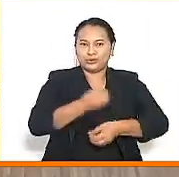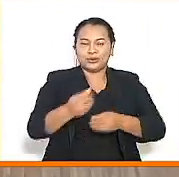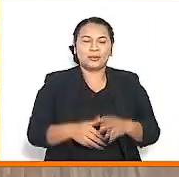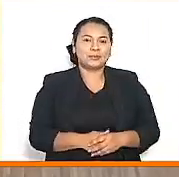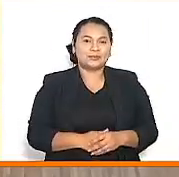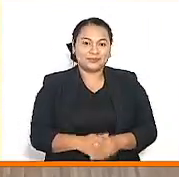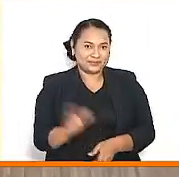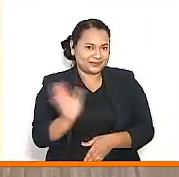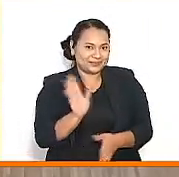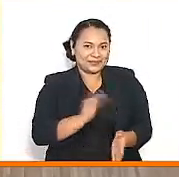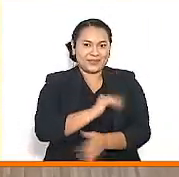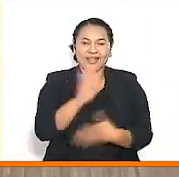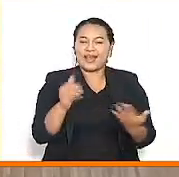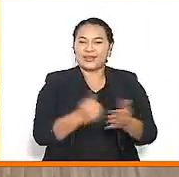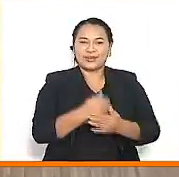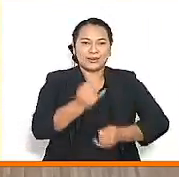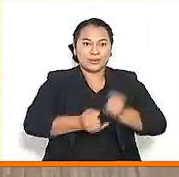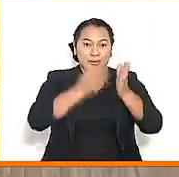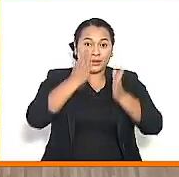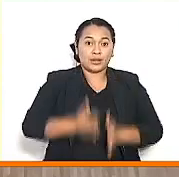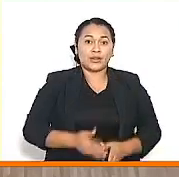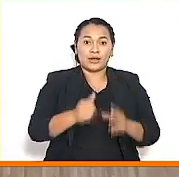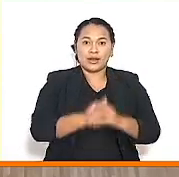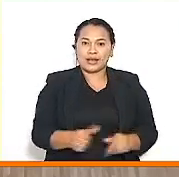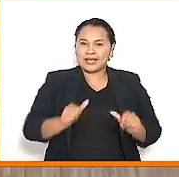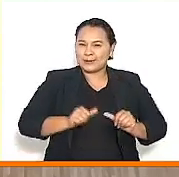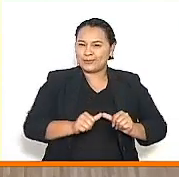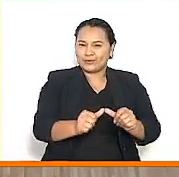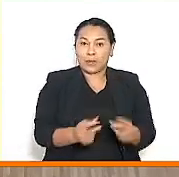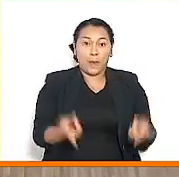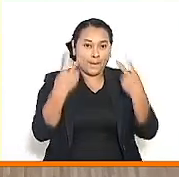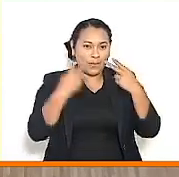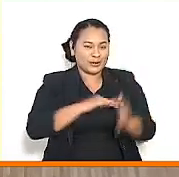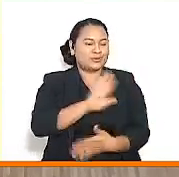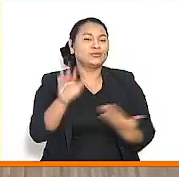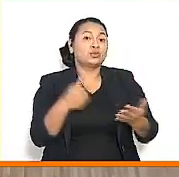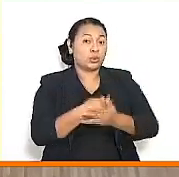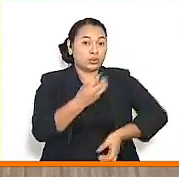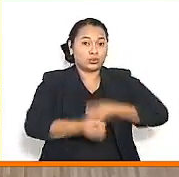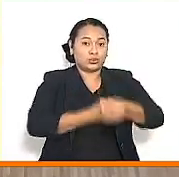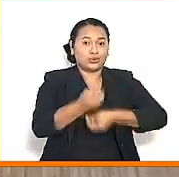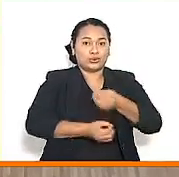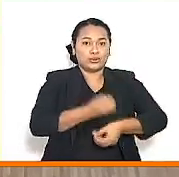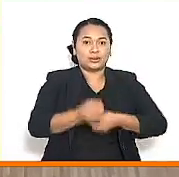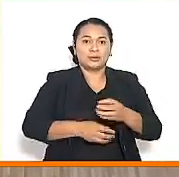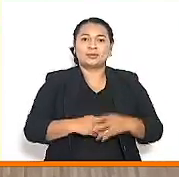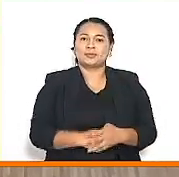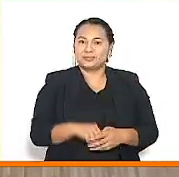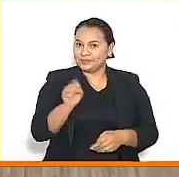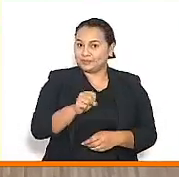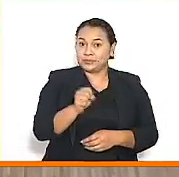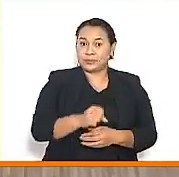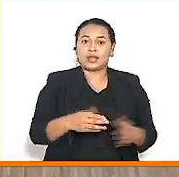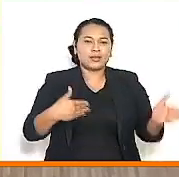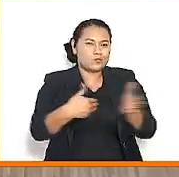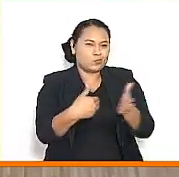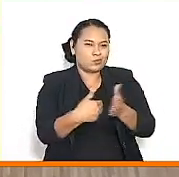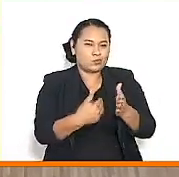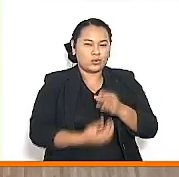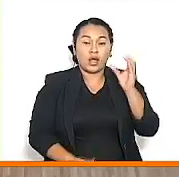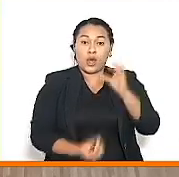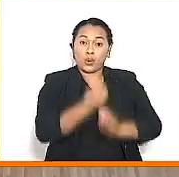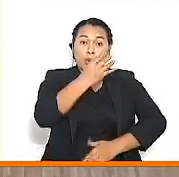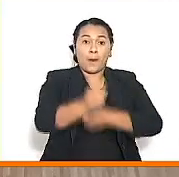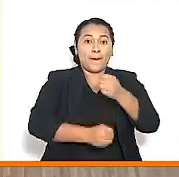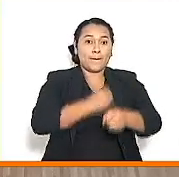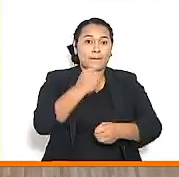Nos despedimos de cada uno de nuestros jugadores que siempre sintonizan todos nuestros sorteos, Cecilia. Así es, y es que nos estamos acercando a un nuevo